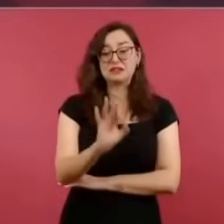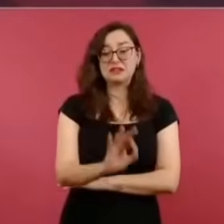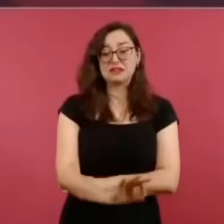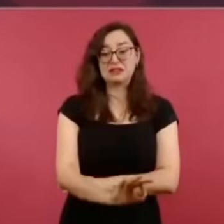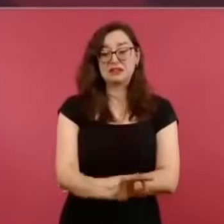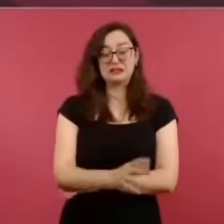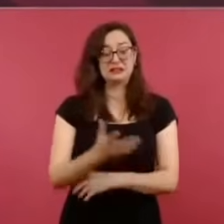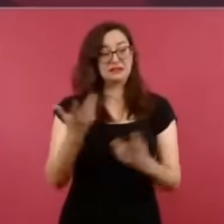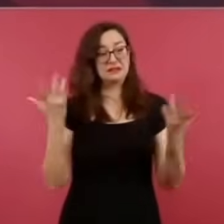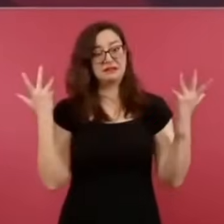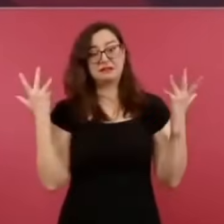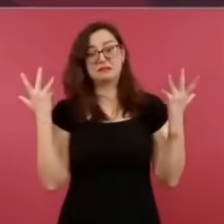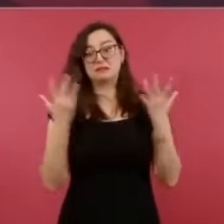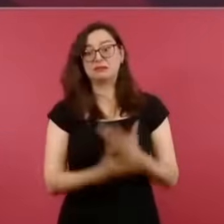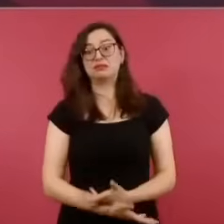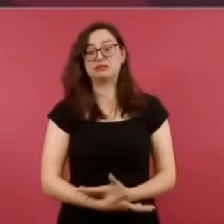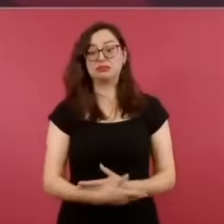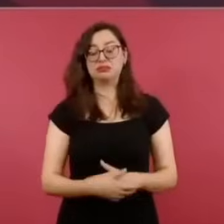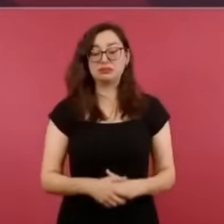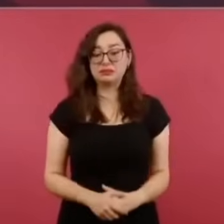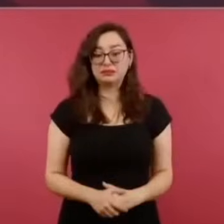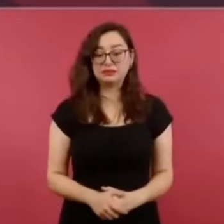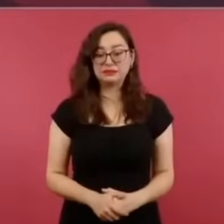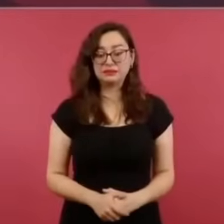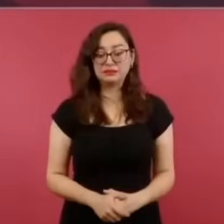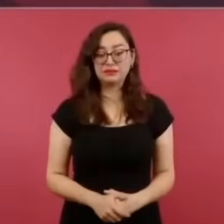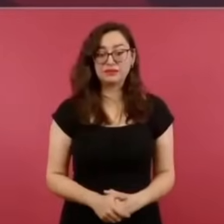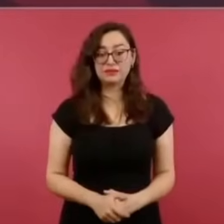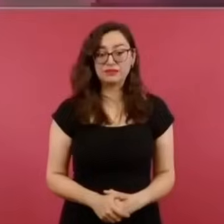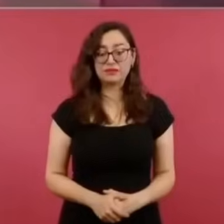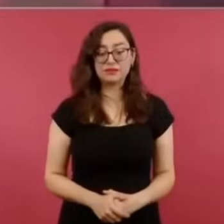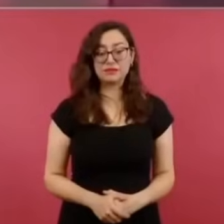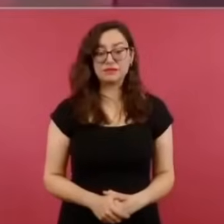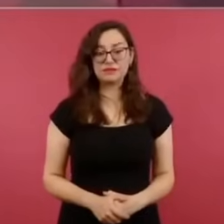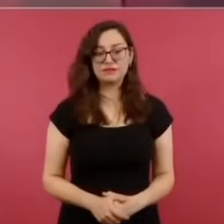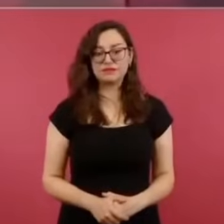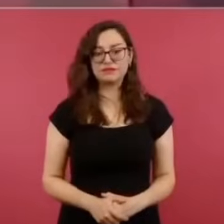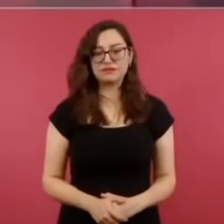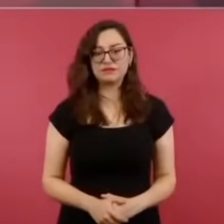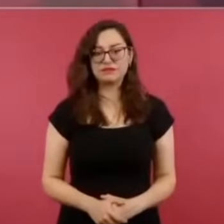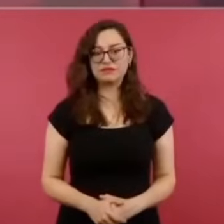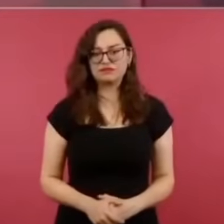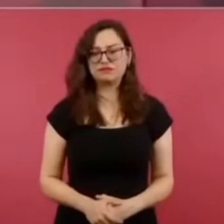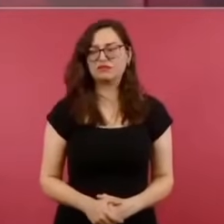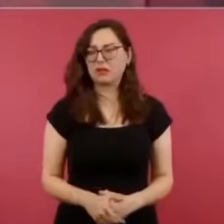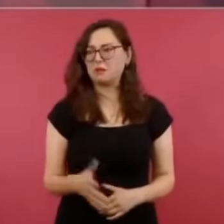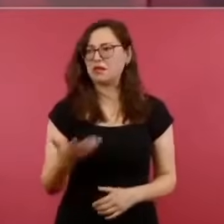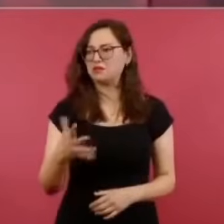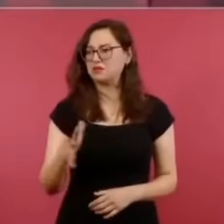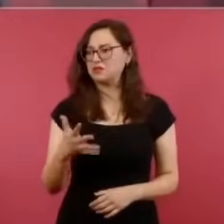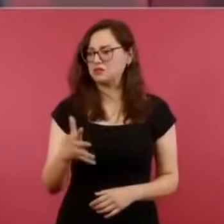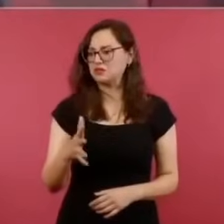Cuando llegamos, me acuerdo que nos llevó como un año